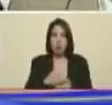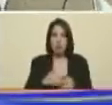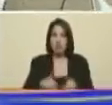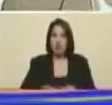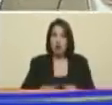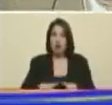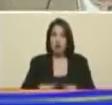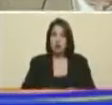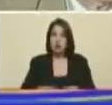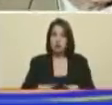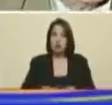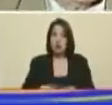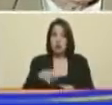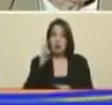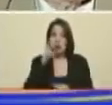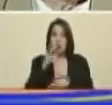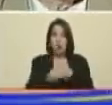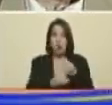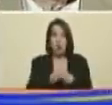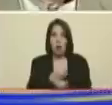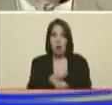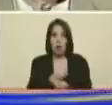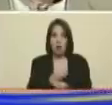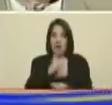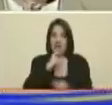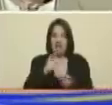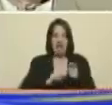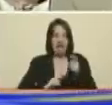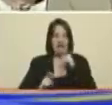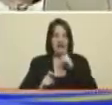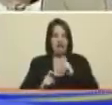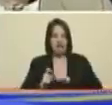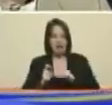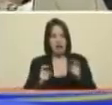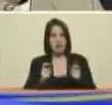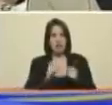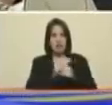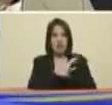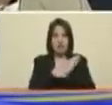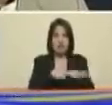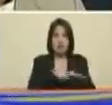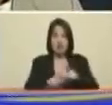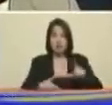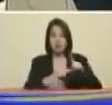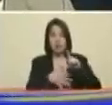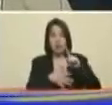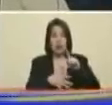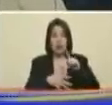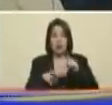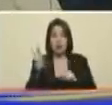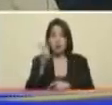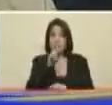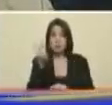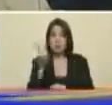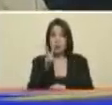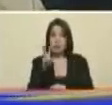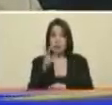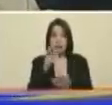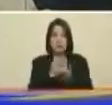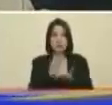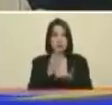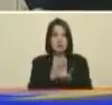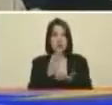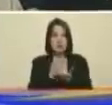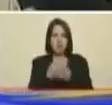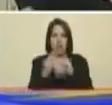de fuerza frente al enemigo en la correlación de fuerza latinoamericana y venezolana, siempre hablando